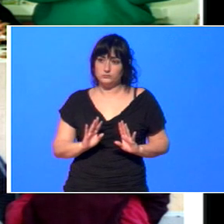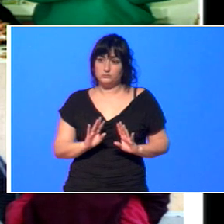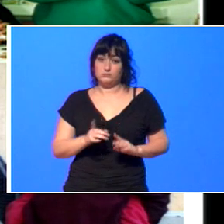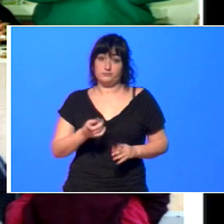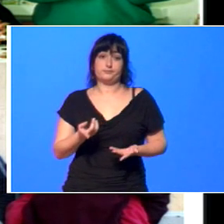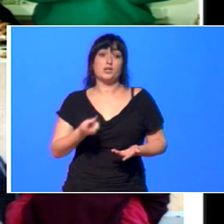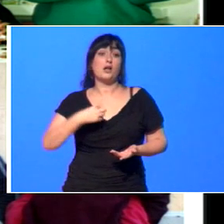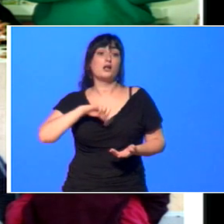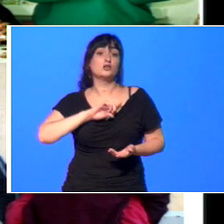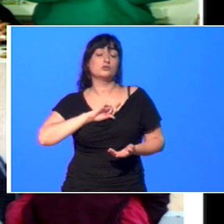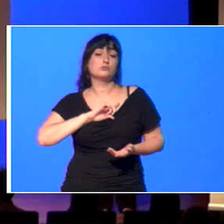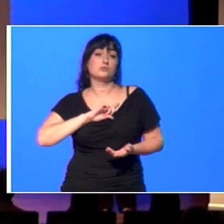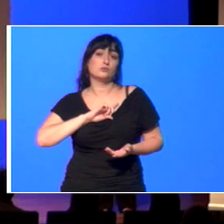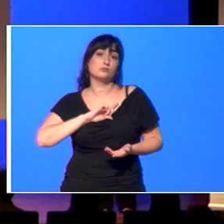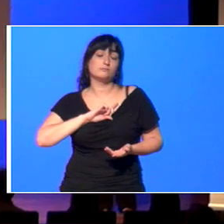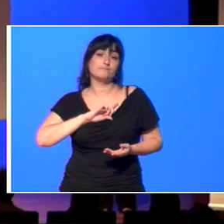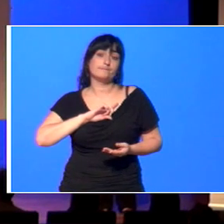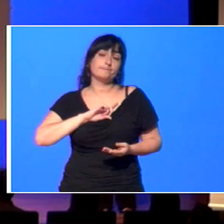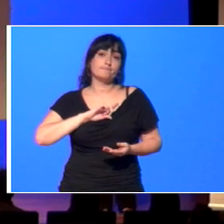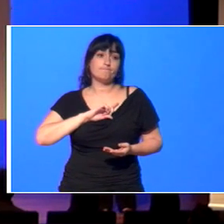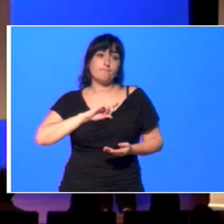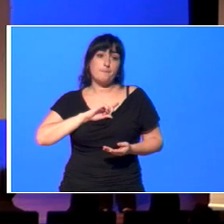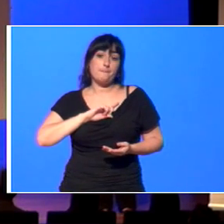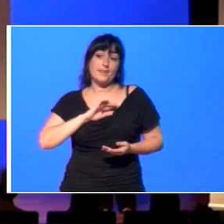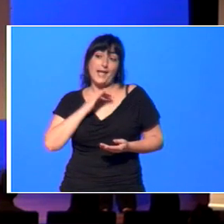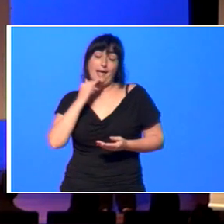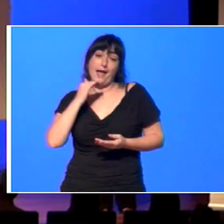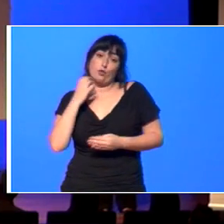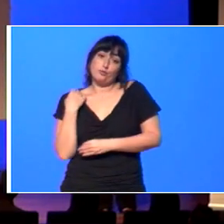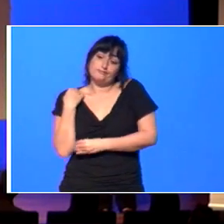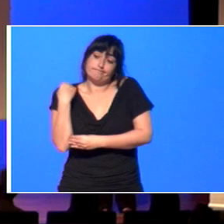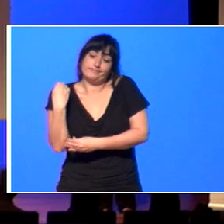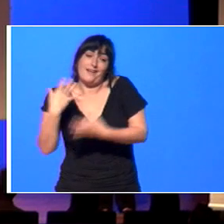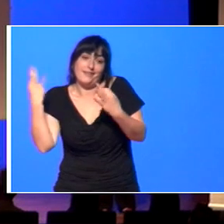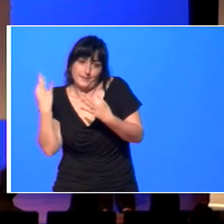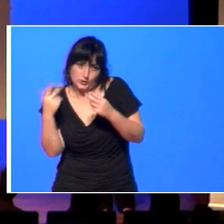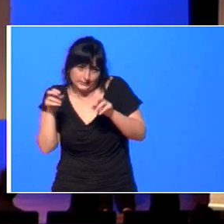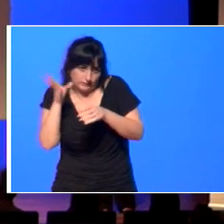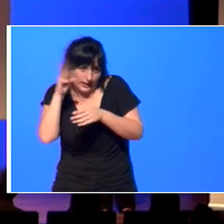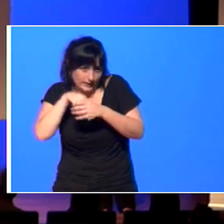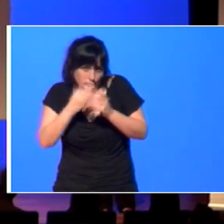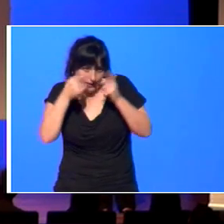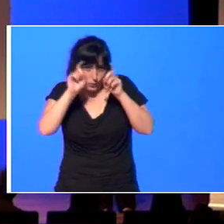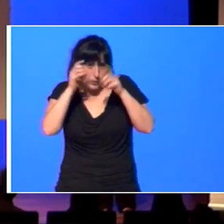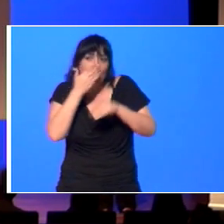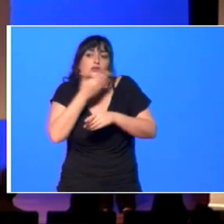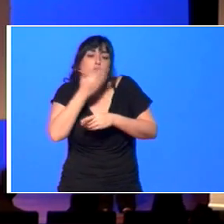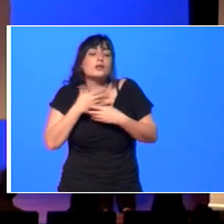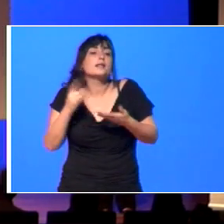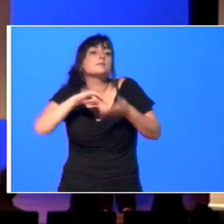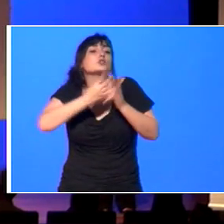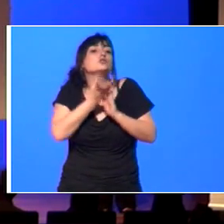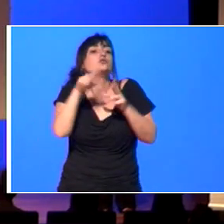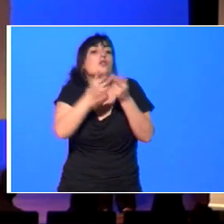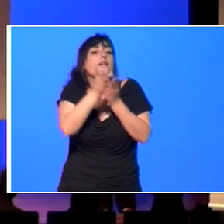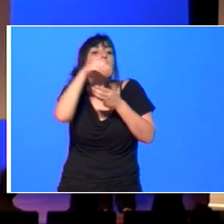convocados, a lo que deberíamos contribuir de la educación escolar para ese proyecto de sociedad, es empezar a entender, como también